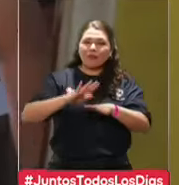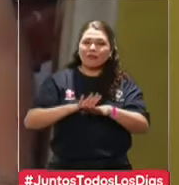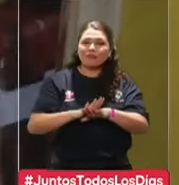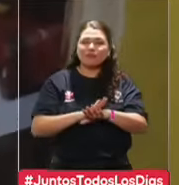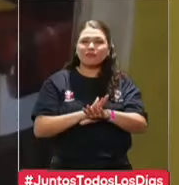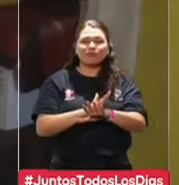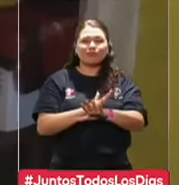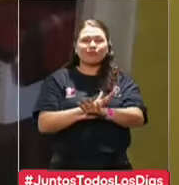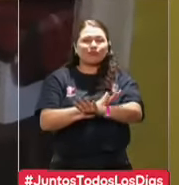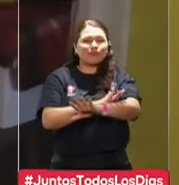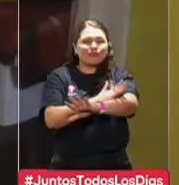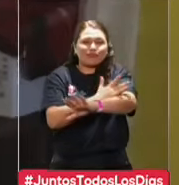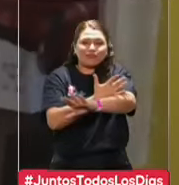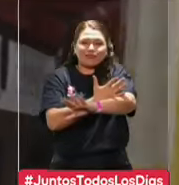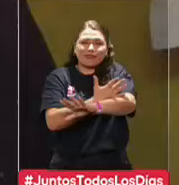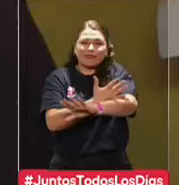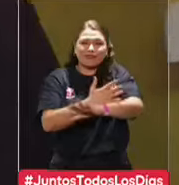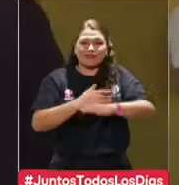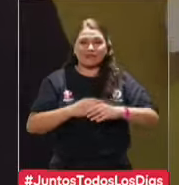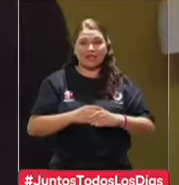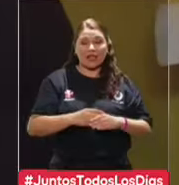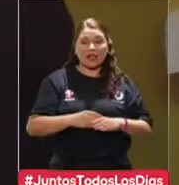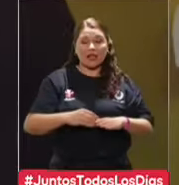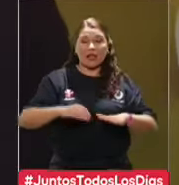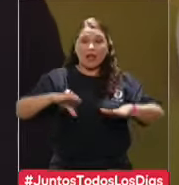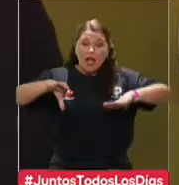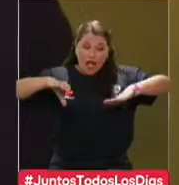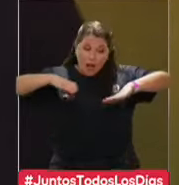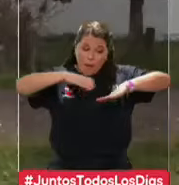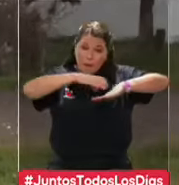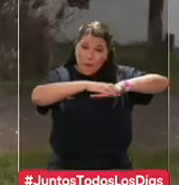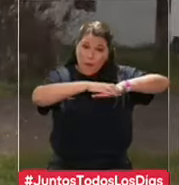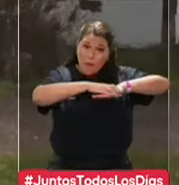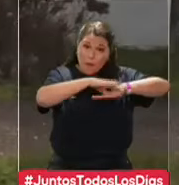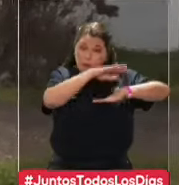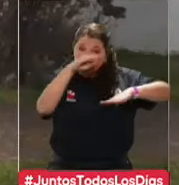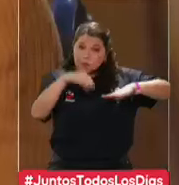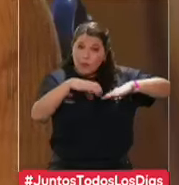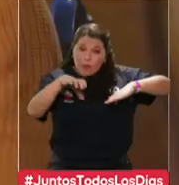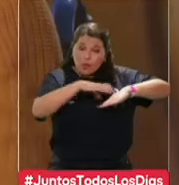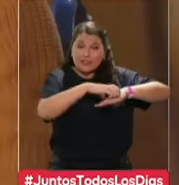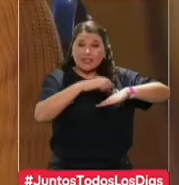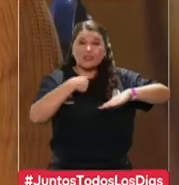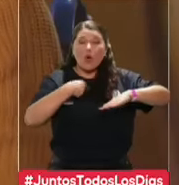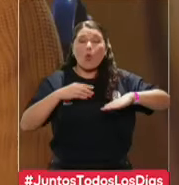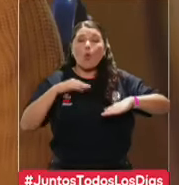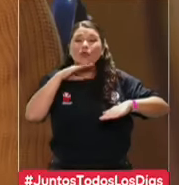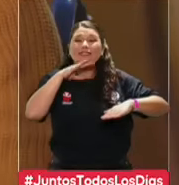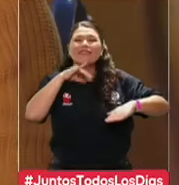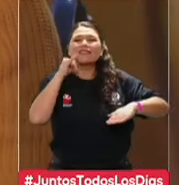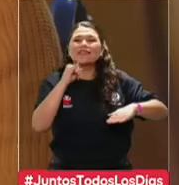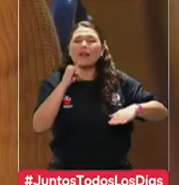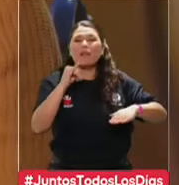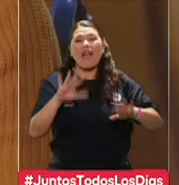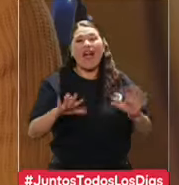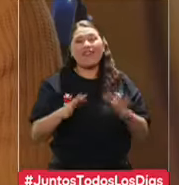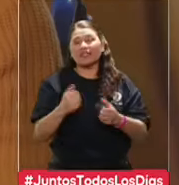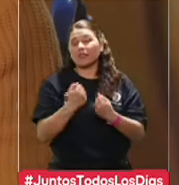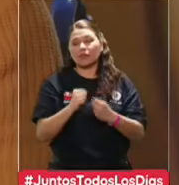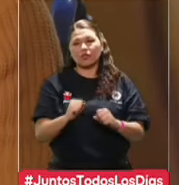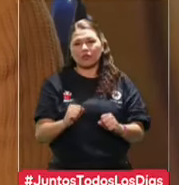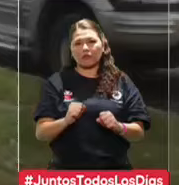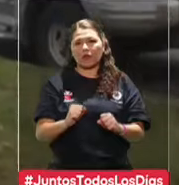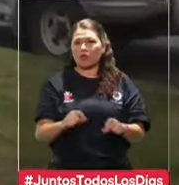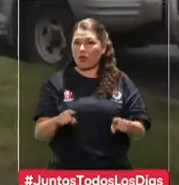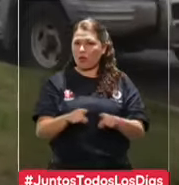momento. Las prótesis las usaba siempre, aunque a veces no estaba en las condiciones simplemente para usarlas. Y las